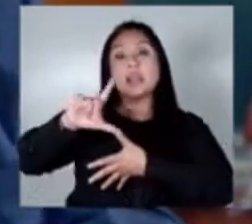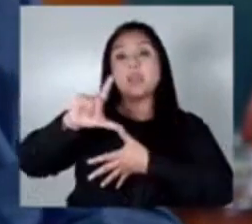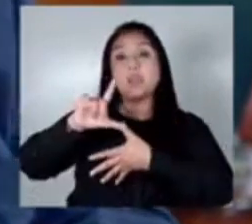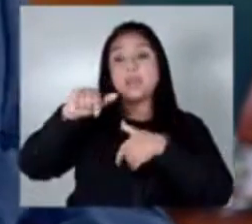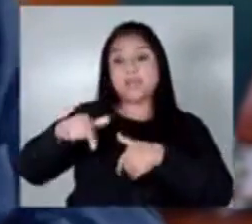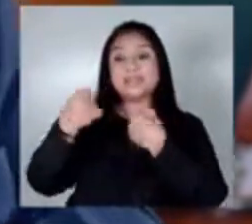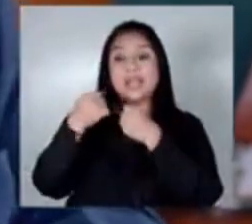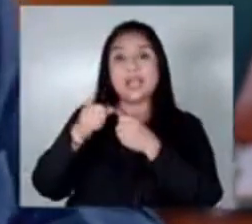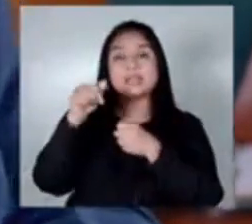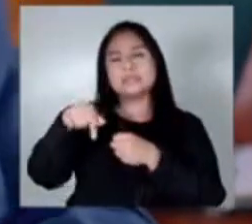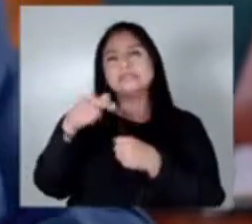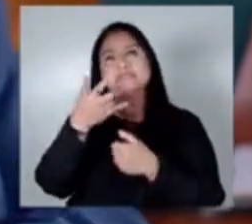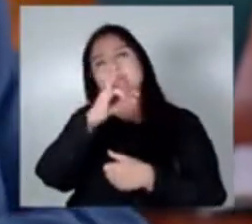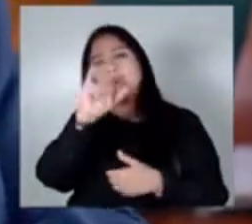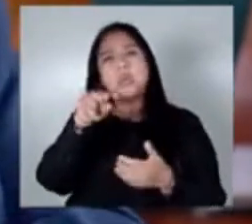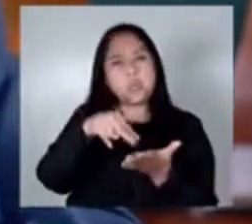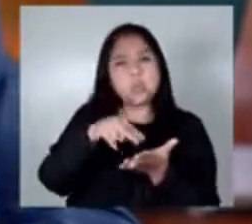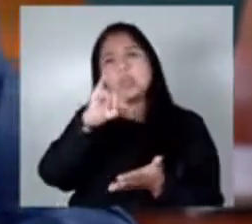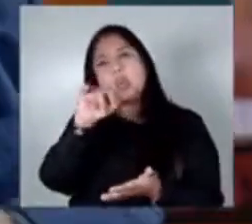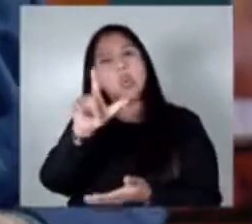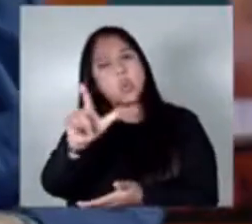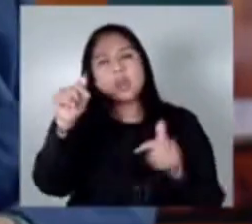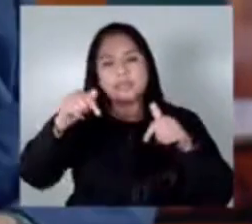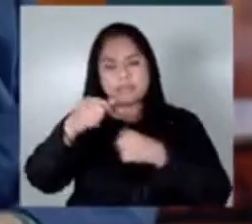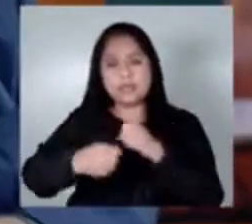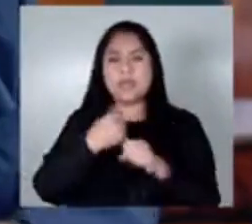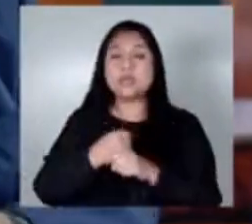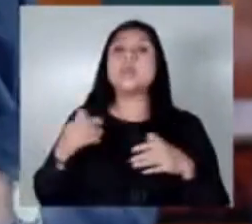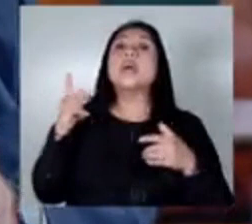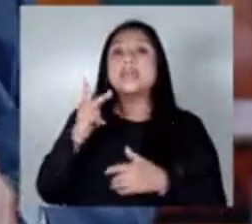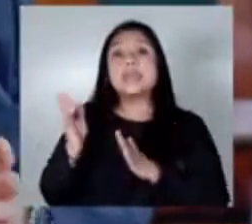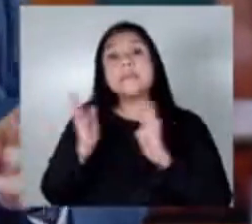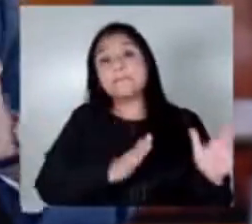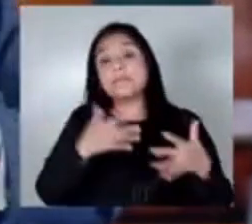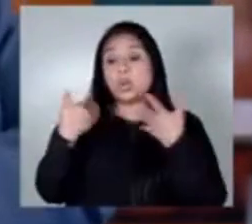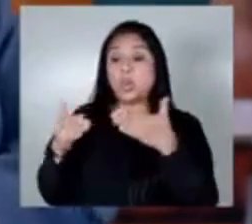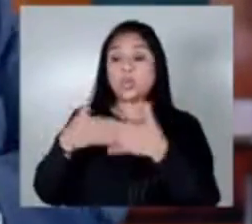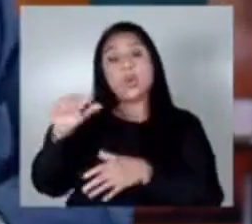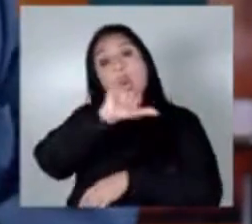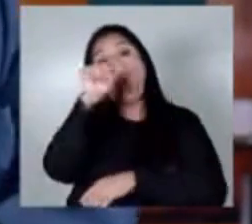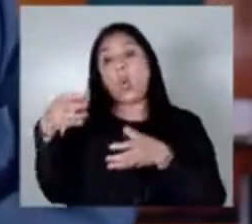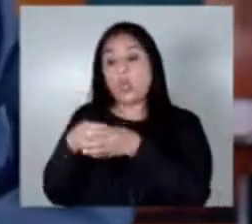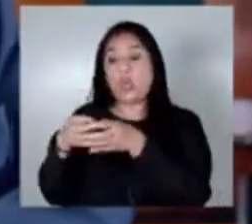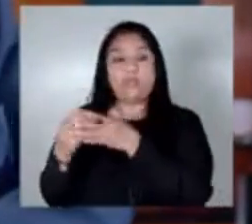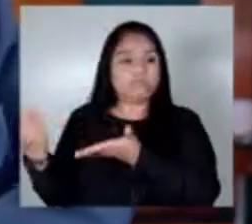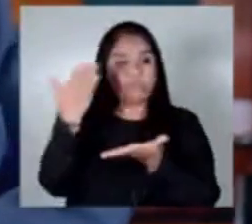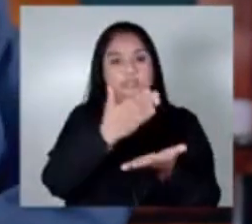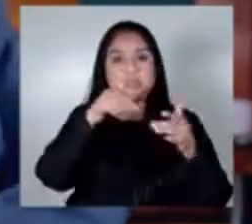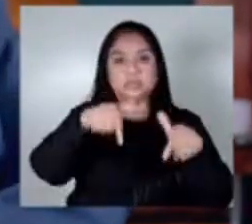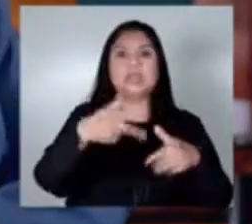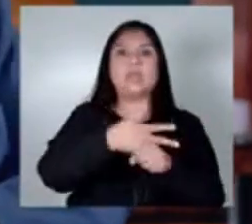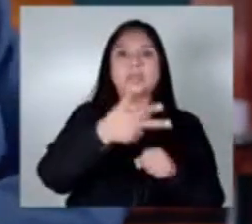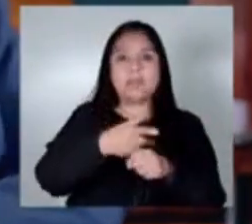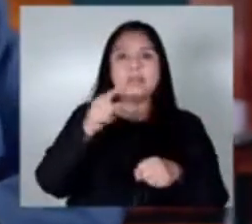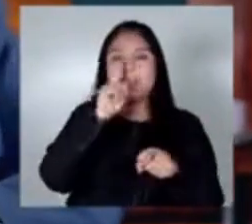dé en el mes de junio, julio del presente año. Y en el mes de octubre tendremos la visita de otro grupo muy importante de